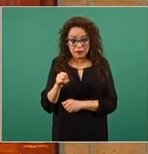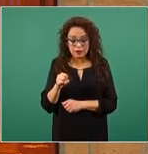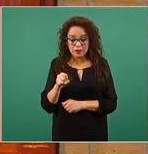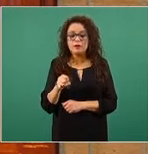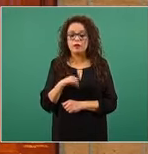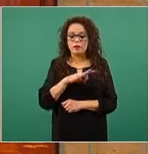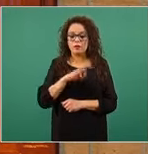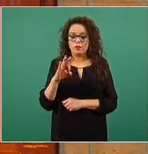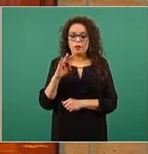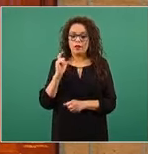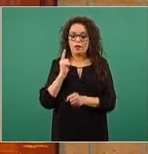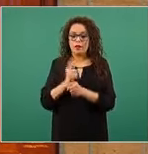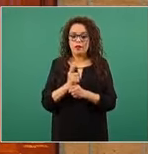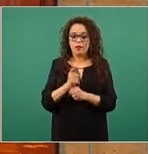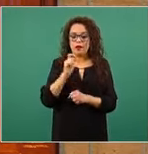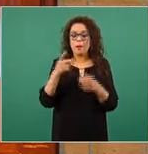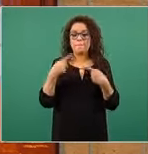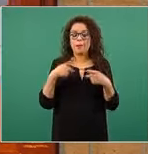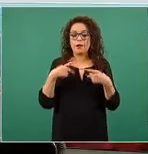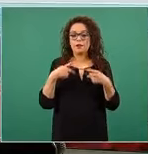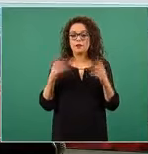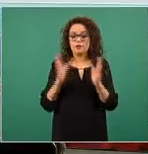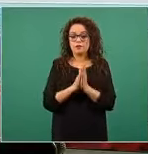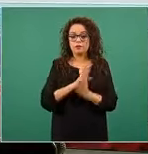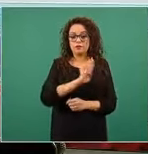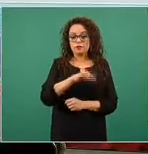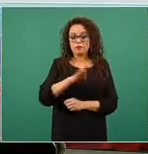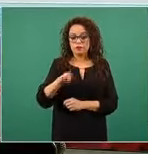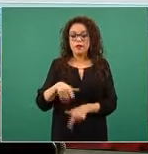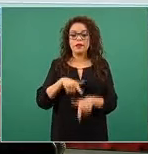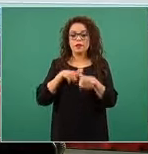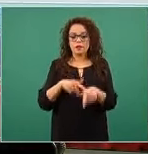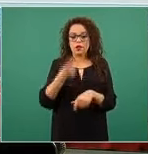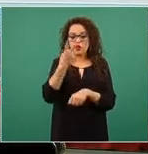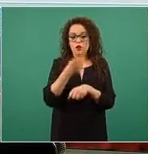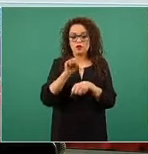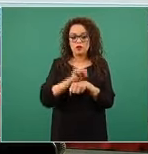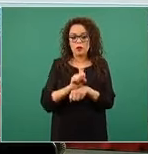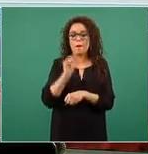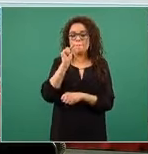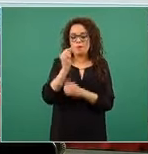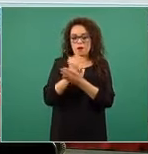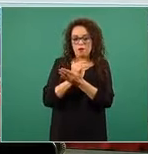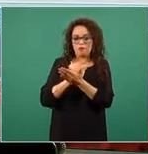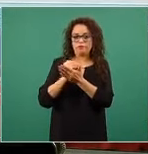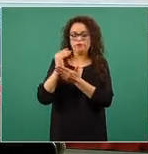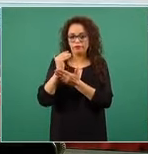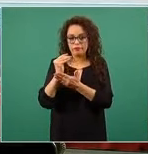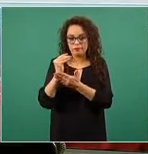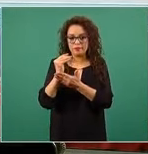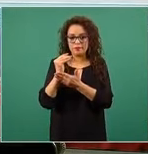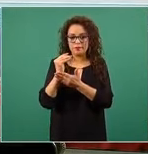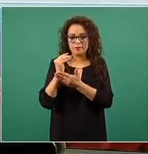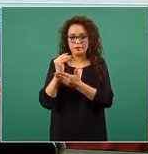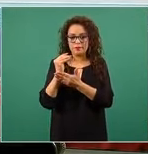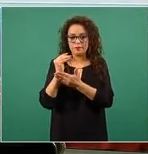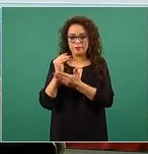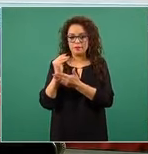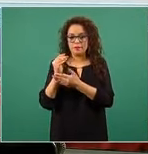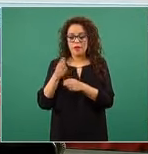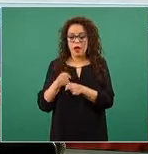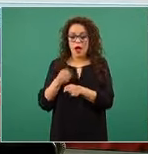en el comportamiento de las defunciones también tenemos 2 semanas en donde estas se han incrementado en base a una basal que ya